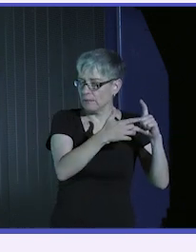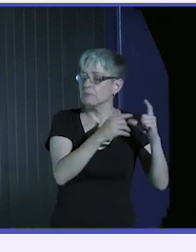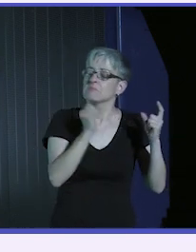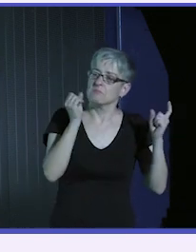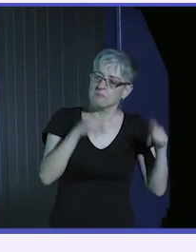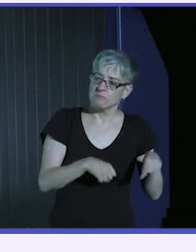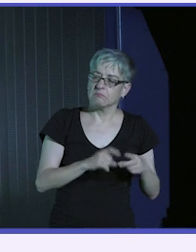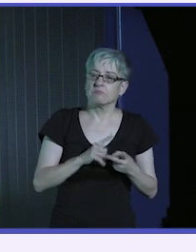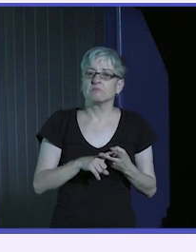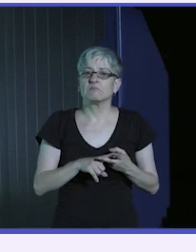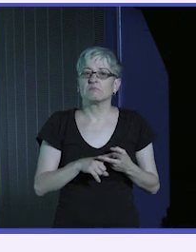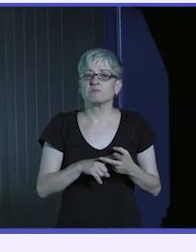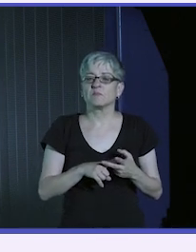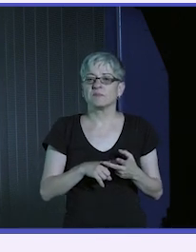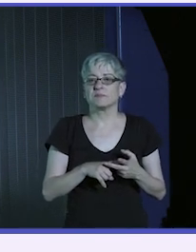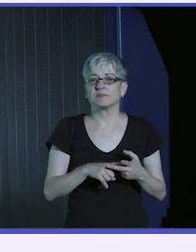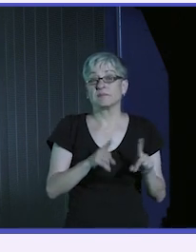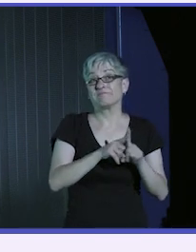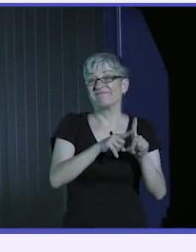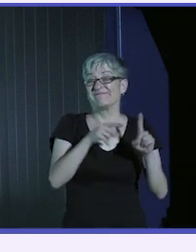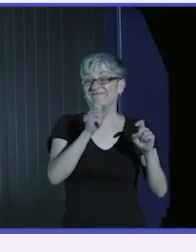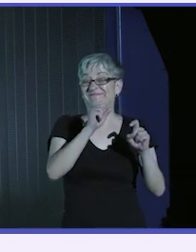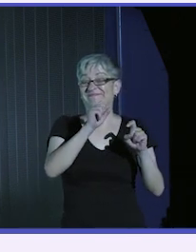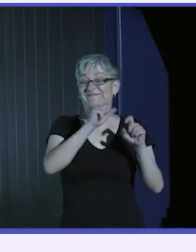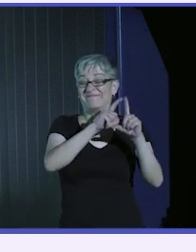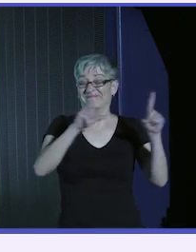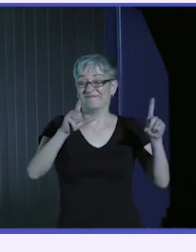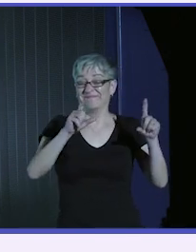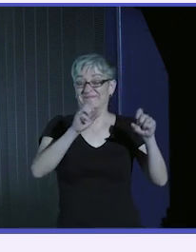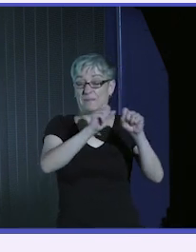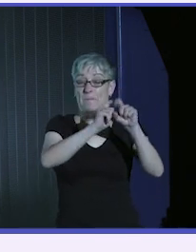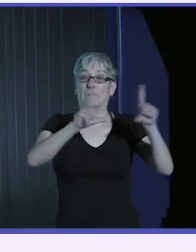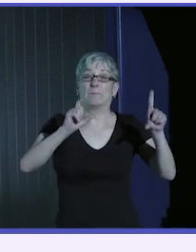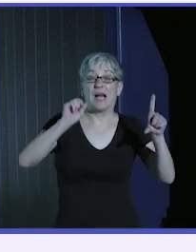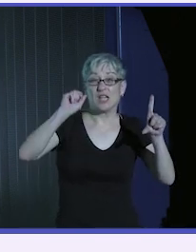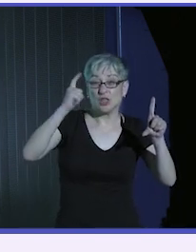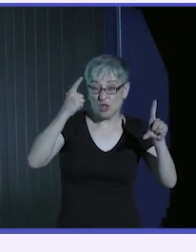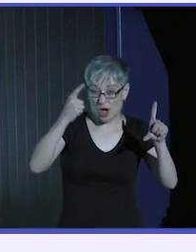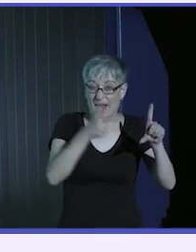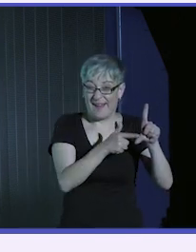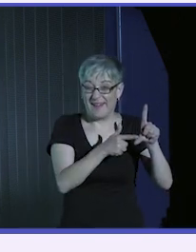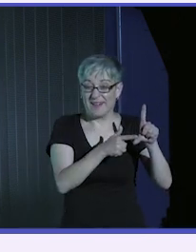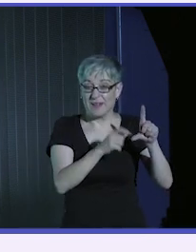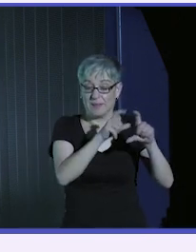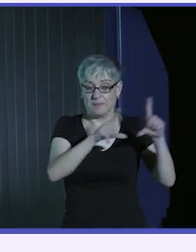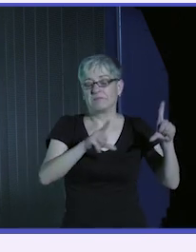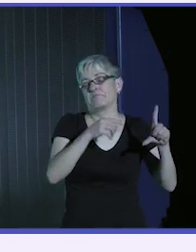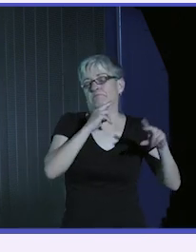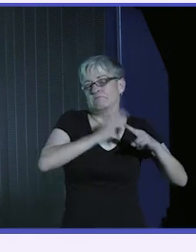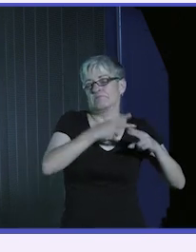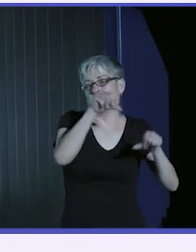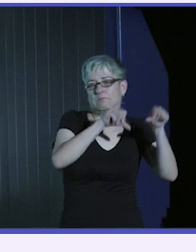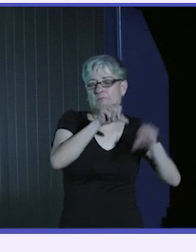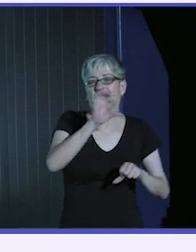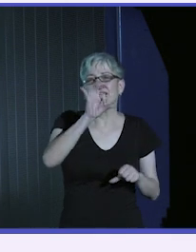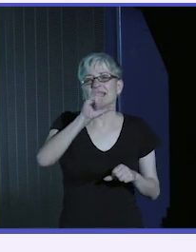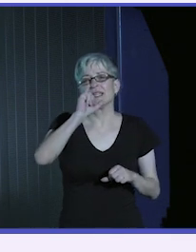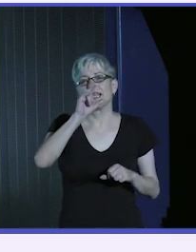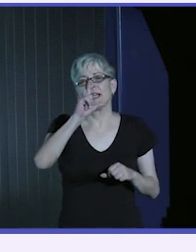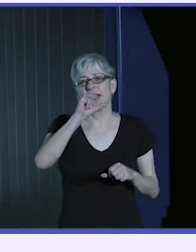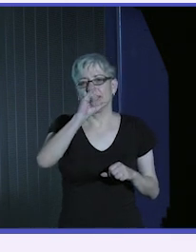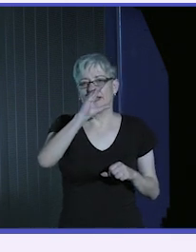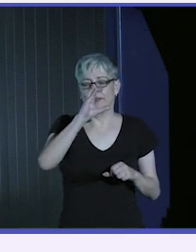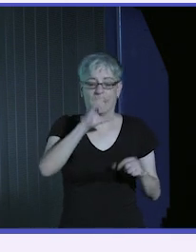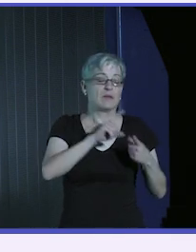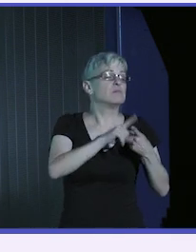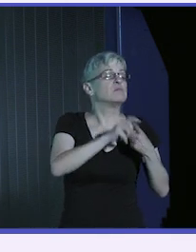Su mayor eficiencia, su máxima eficiencia a día de hoy con los paneles solares hechos de sílice, fundamentalmente, es